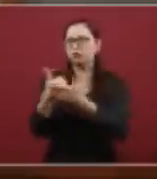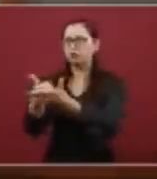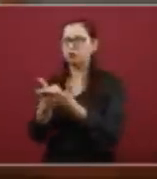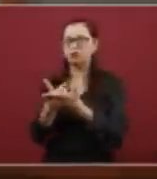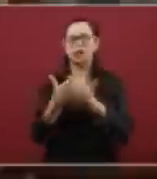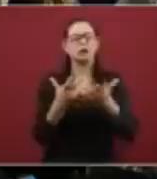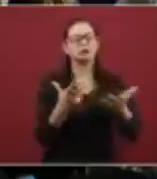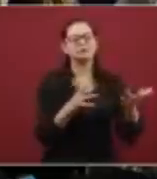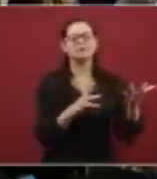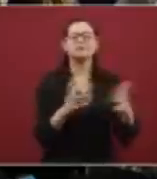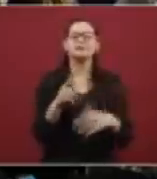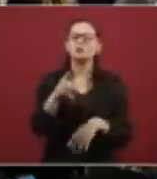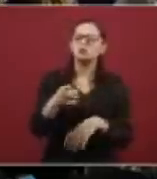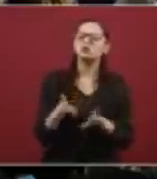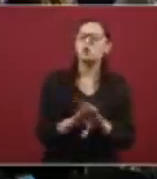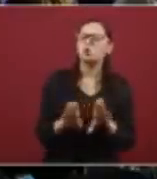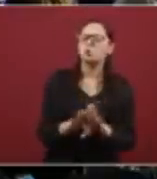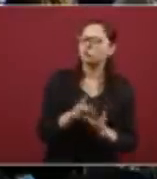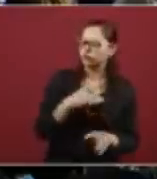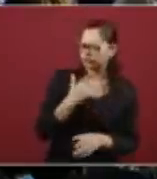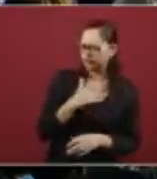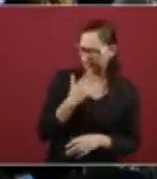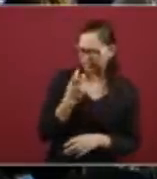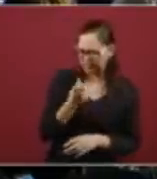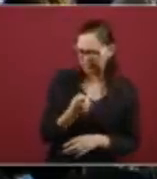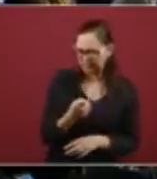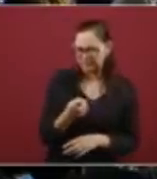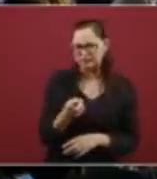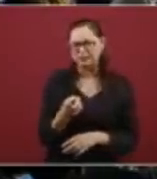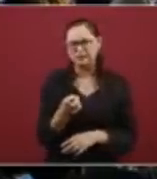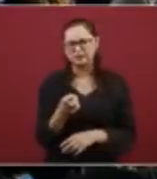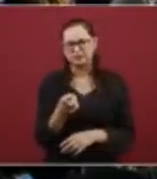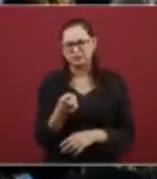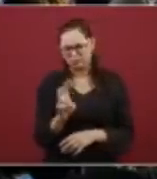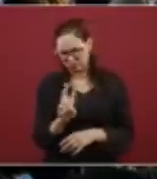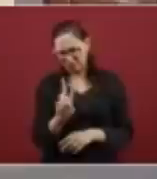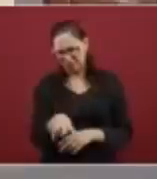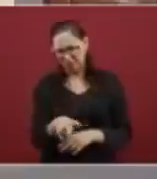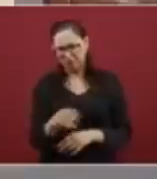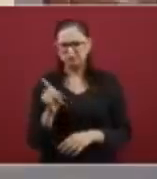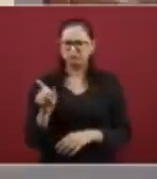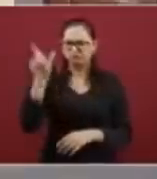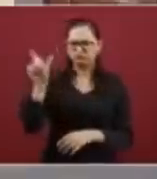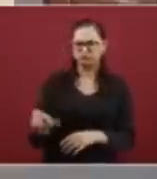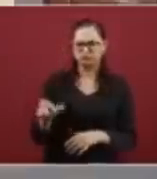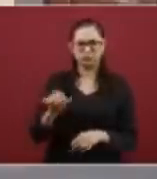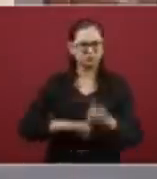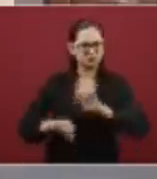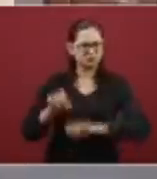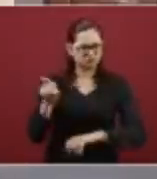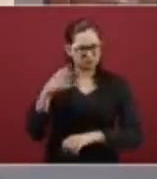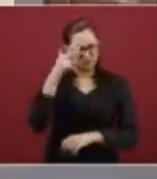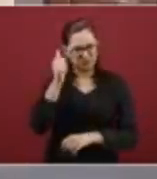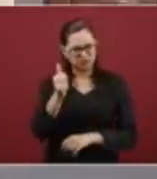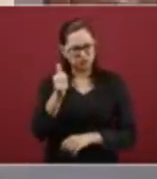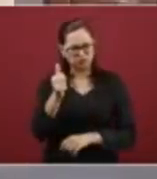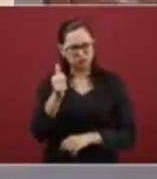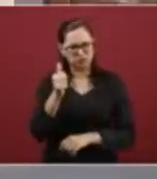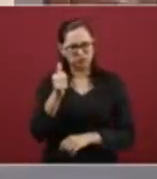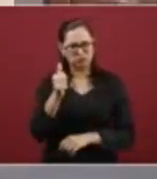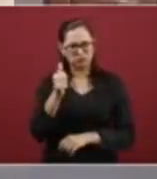él, ¿cómo ve esta postura de este ícono empresarial? Y